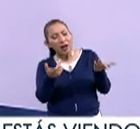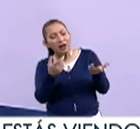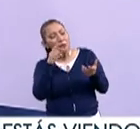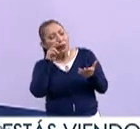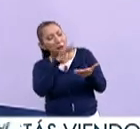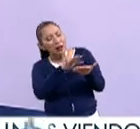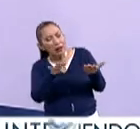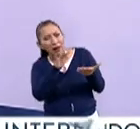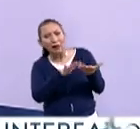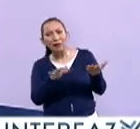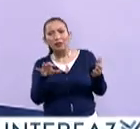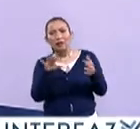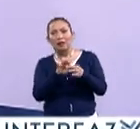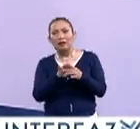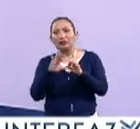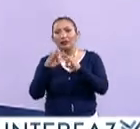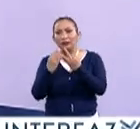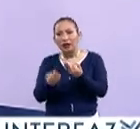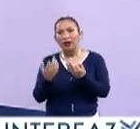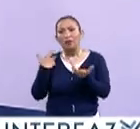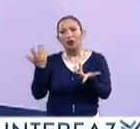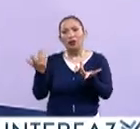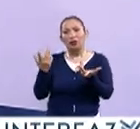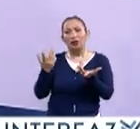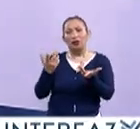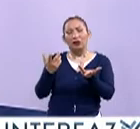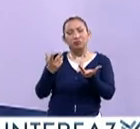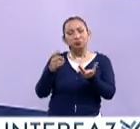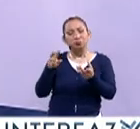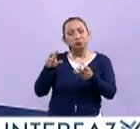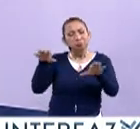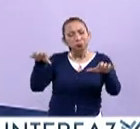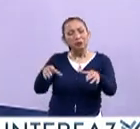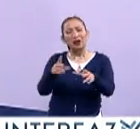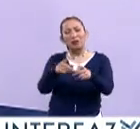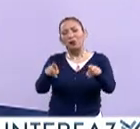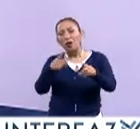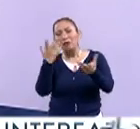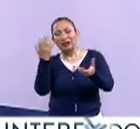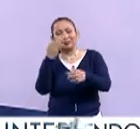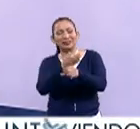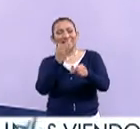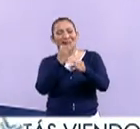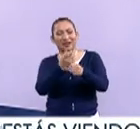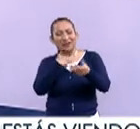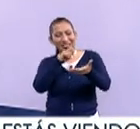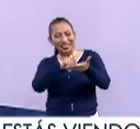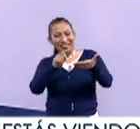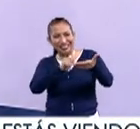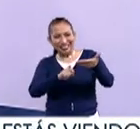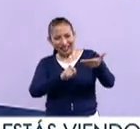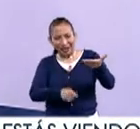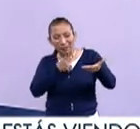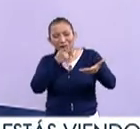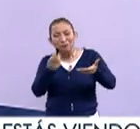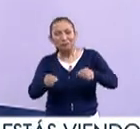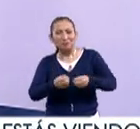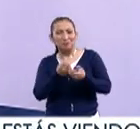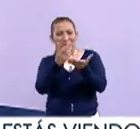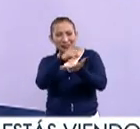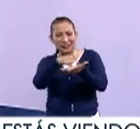de alguna forma u otra, estas formas tan rítmicas de ofrecer pues de forma graciosa lo que puede